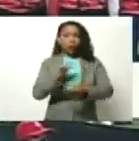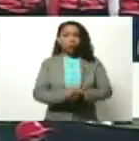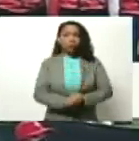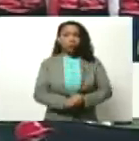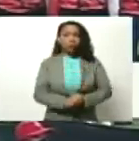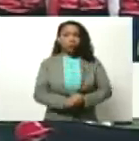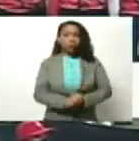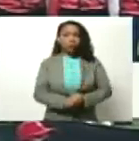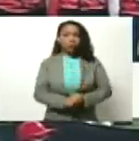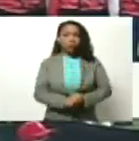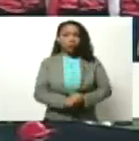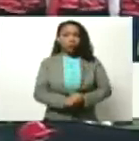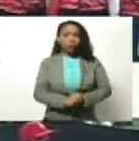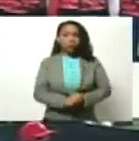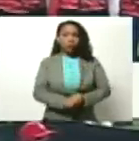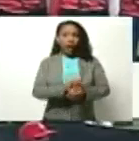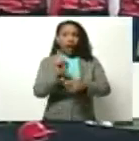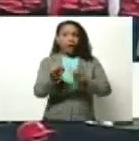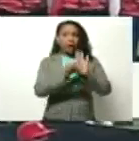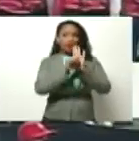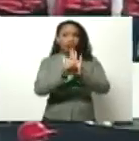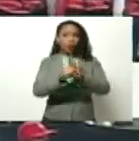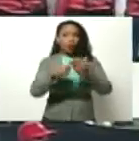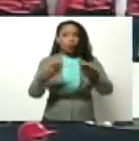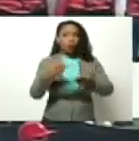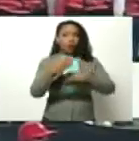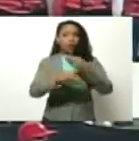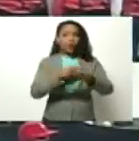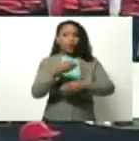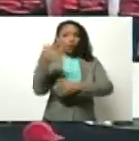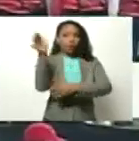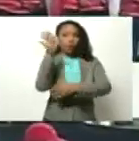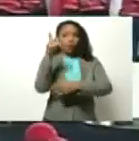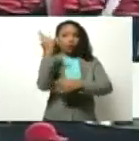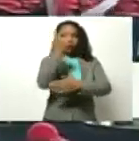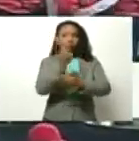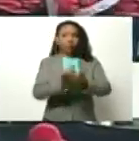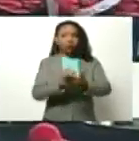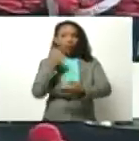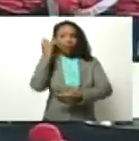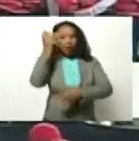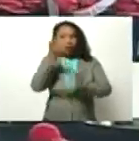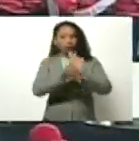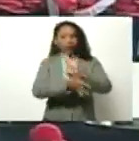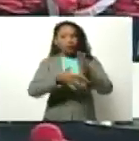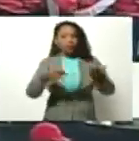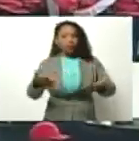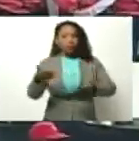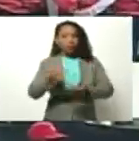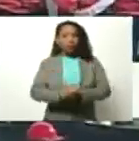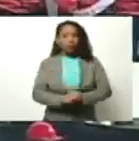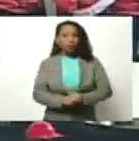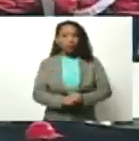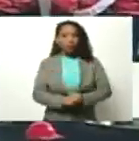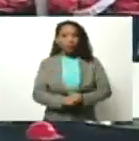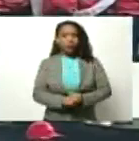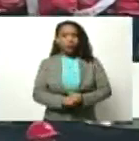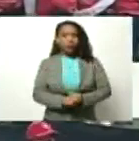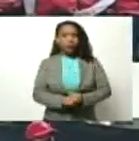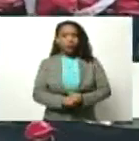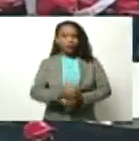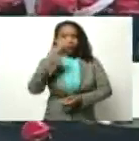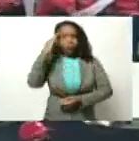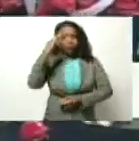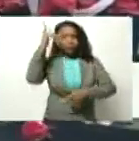Venezuela ese símbolo fue ese estandarte fue diseñado nada más y nada menos que por